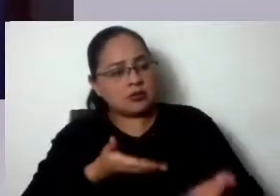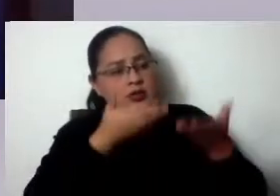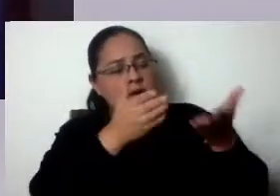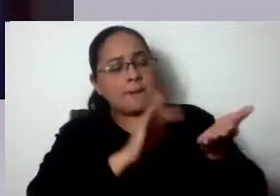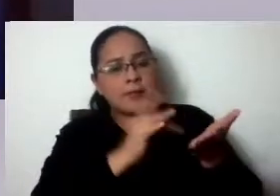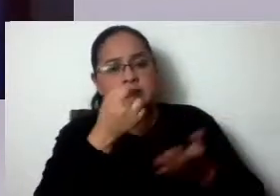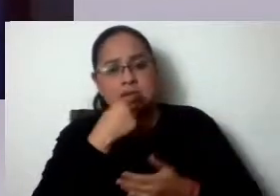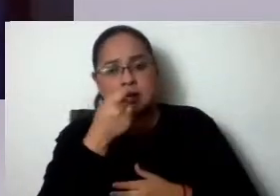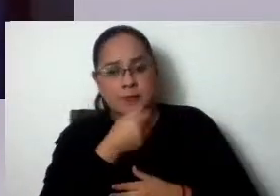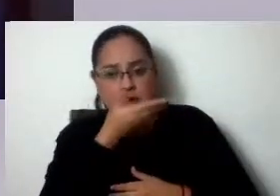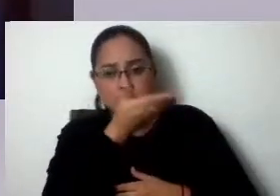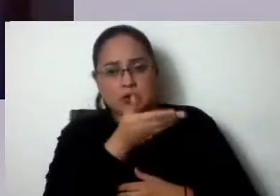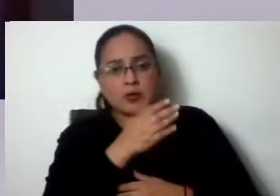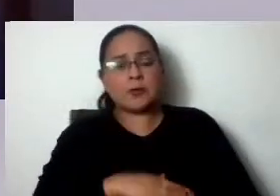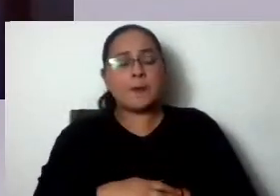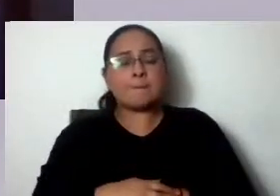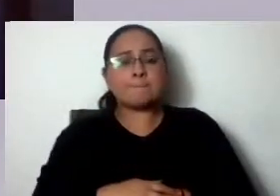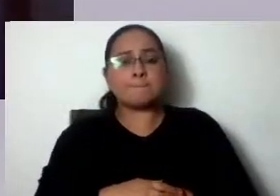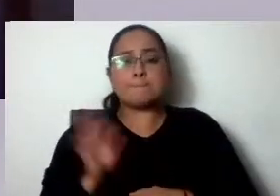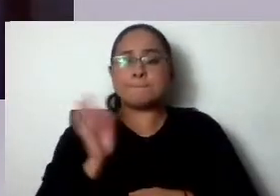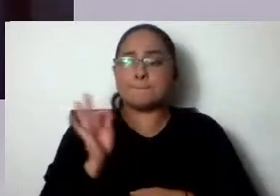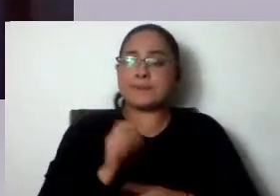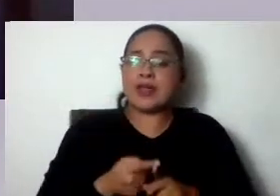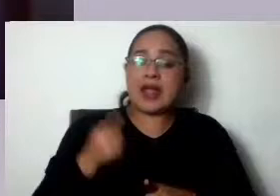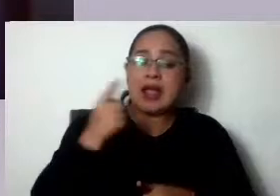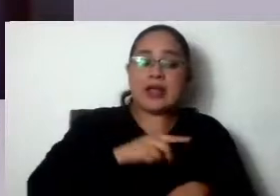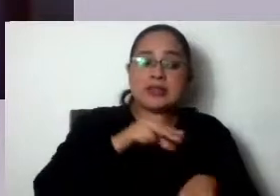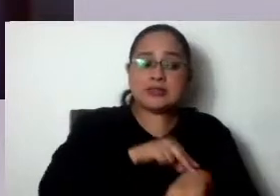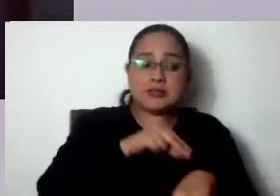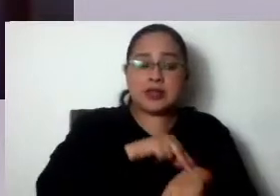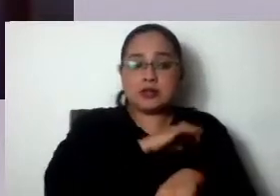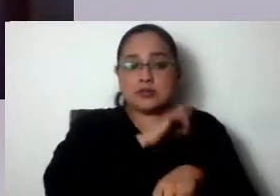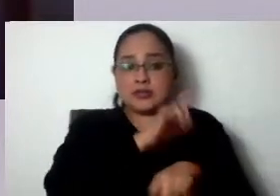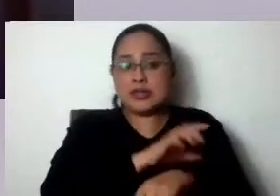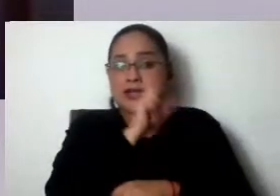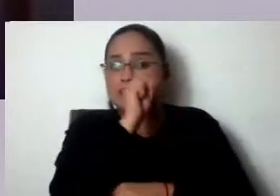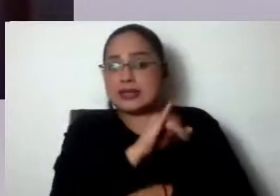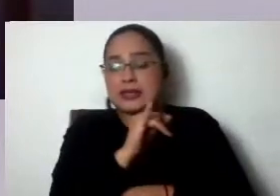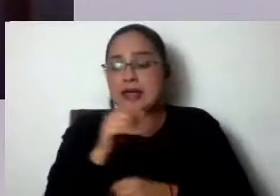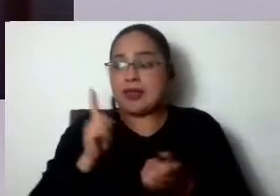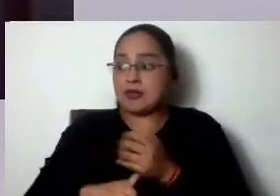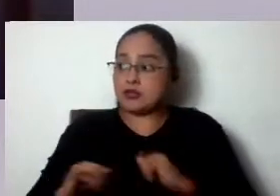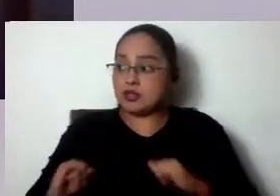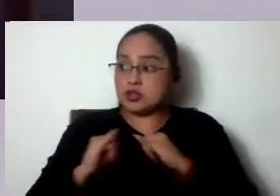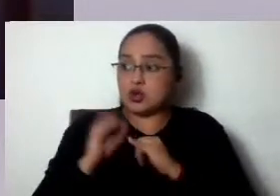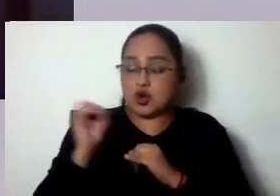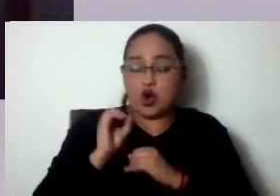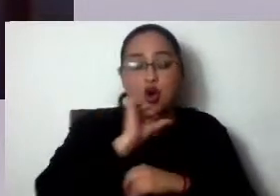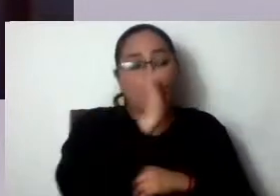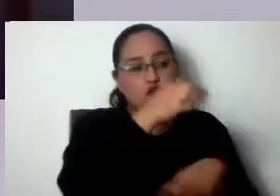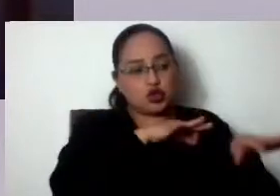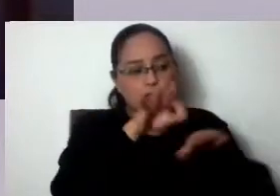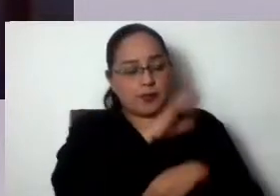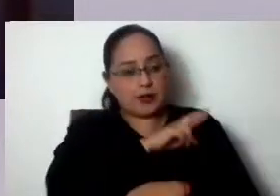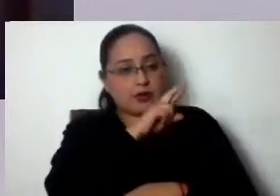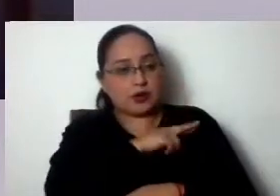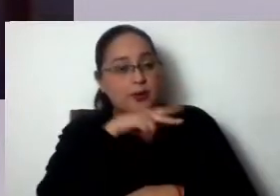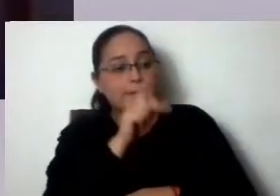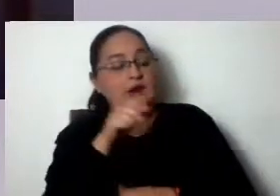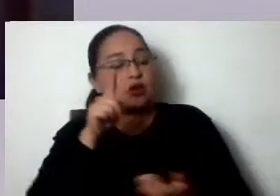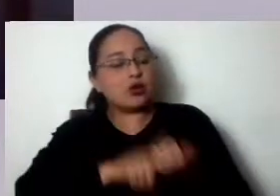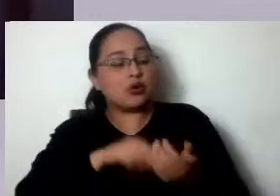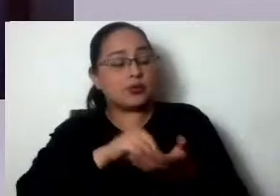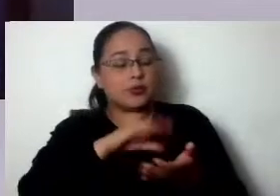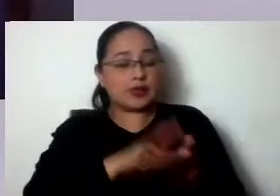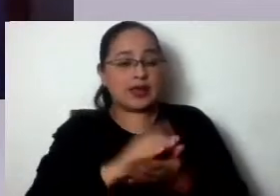por el quejoso por así haberlo recetado a un médico especialista ajeno a la institución a pesar de que la sustancia está